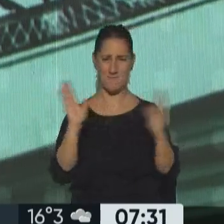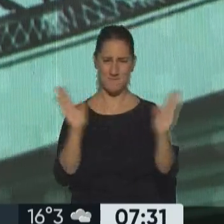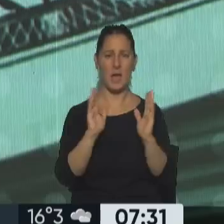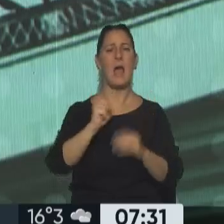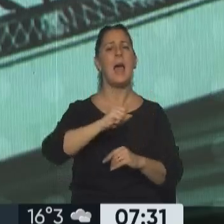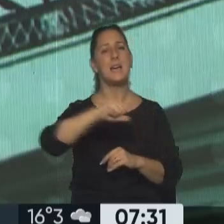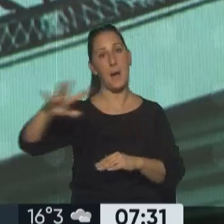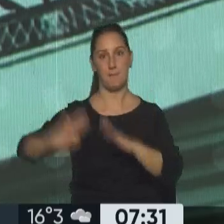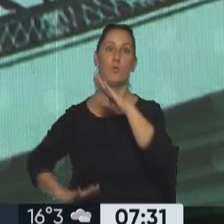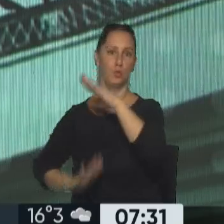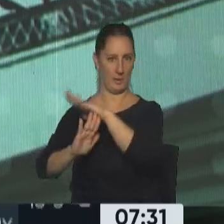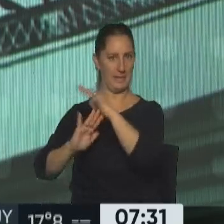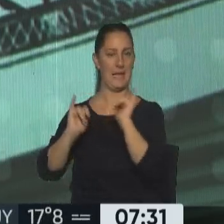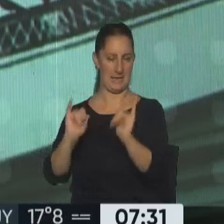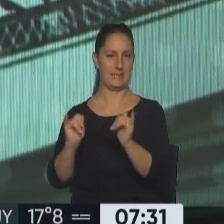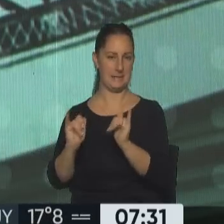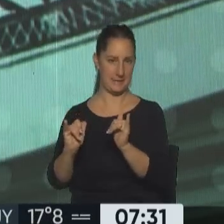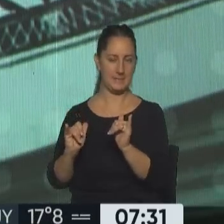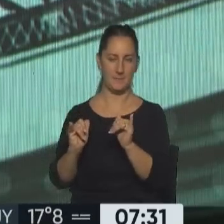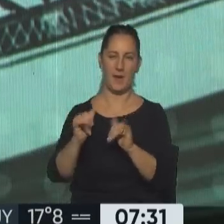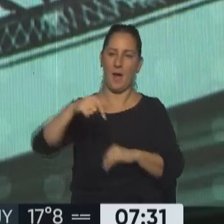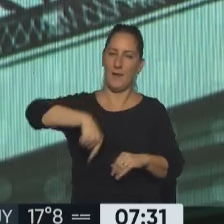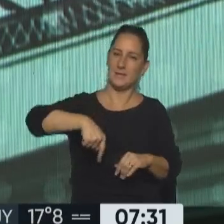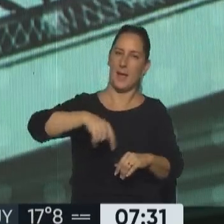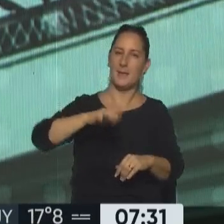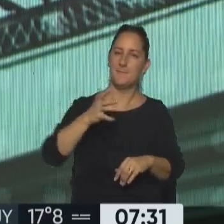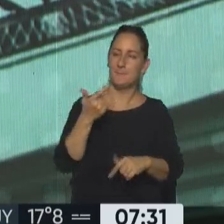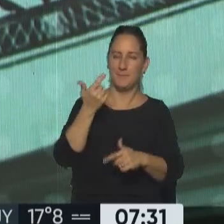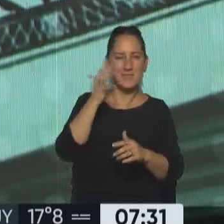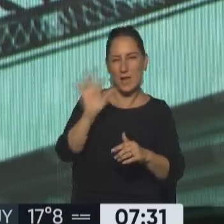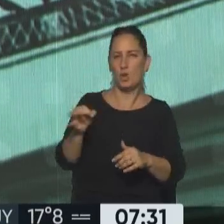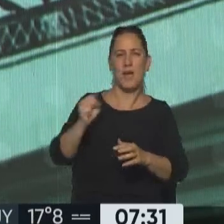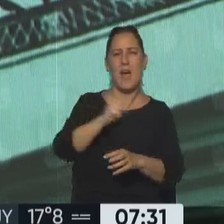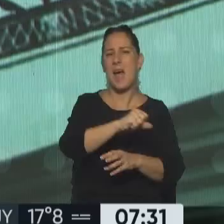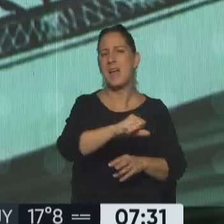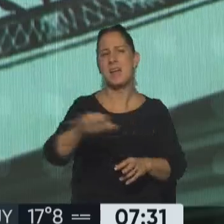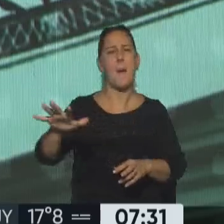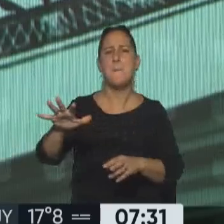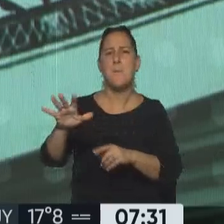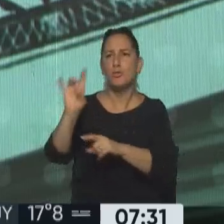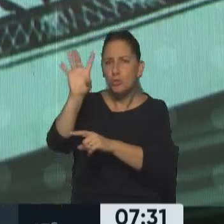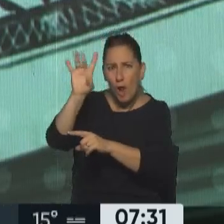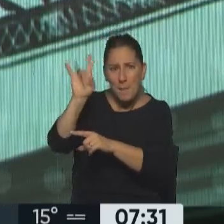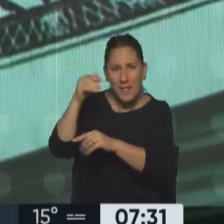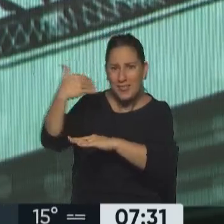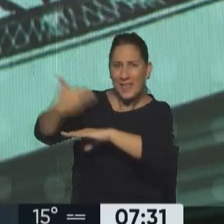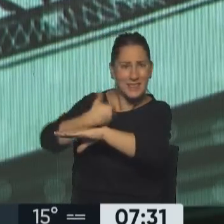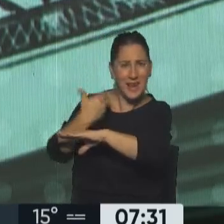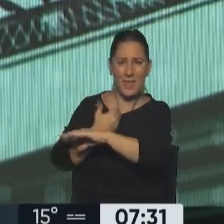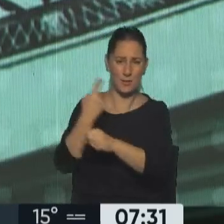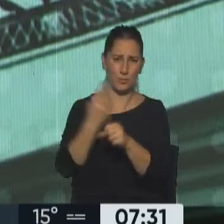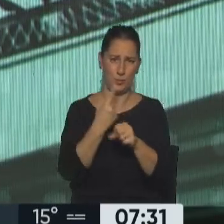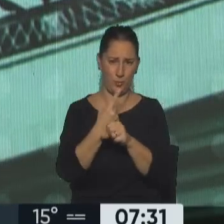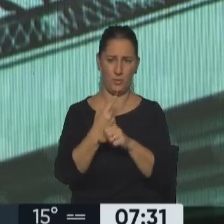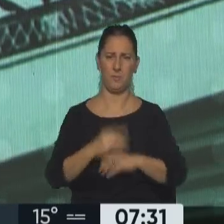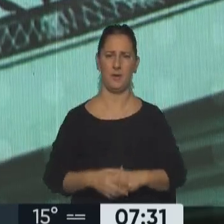obviamente, que es la rama central, pero ya se entendió, me parece que ya hay sobradas muestras de que el campo únicamente la Argentina no puede vivir. Bueno, último punto ya para